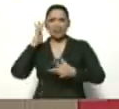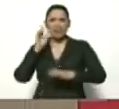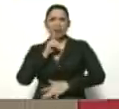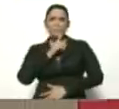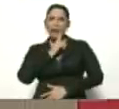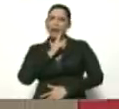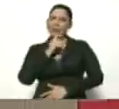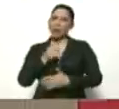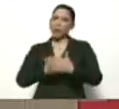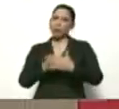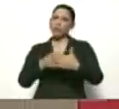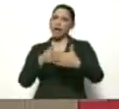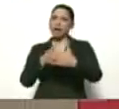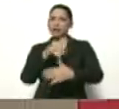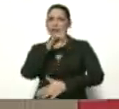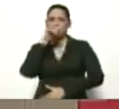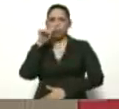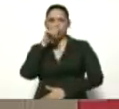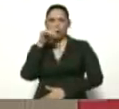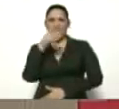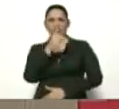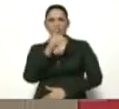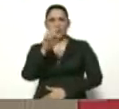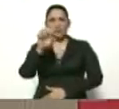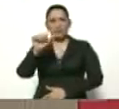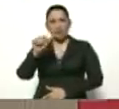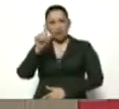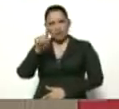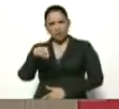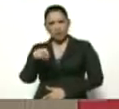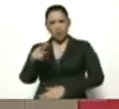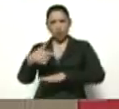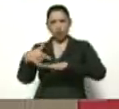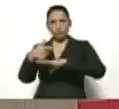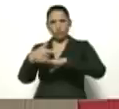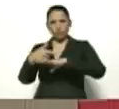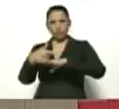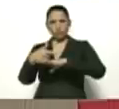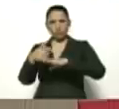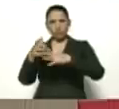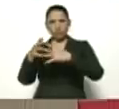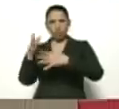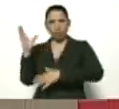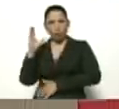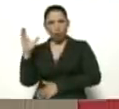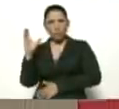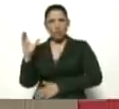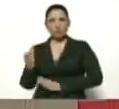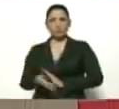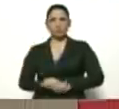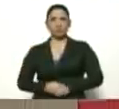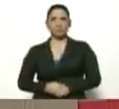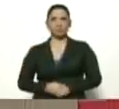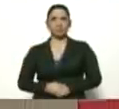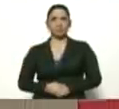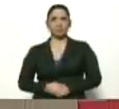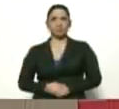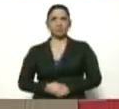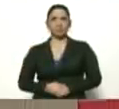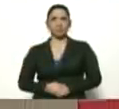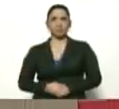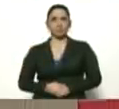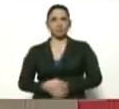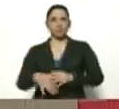de la dea y de el gobierno de colombia es